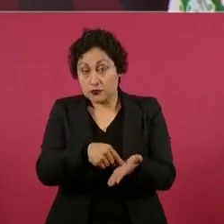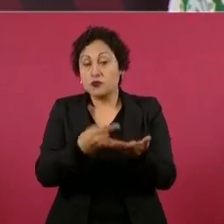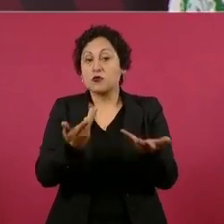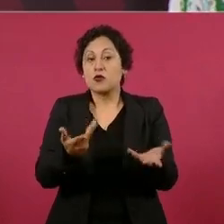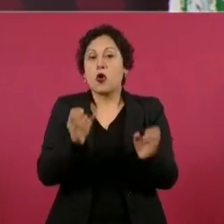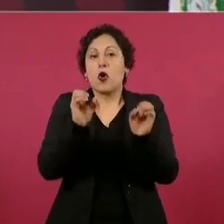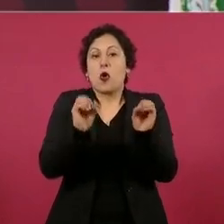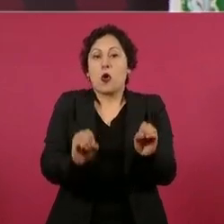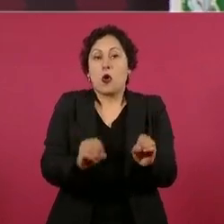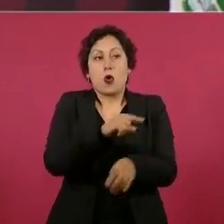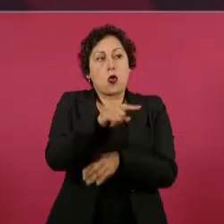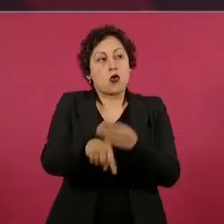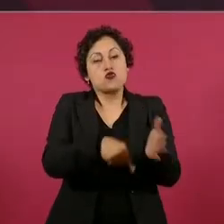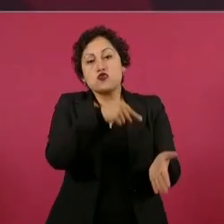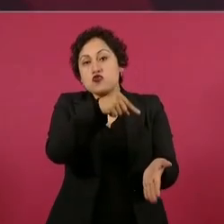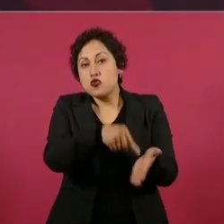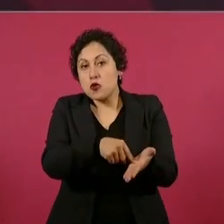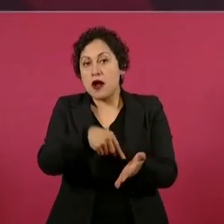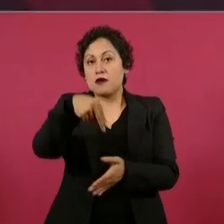Nuevo Laredo,